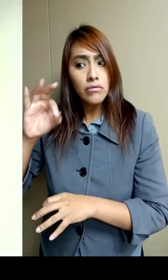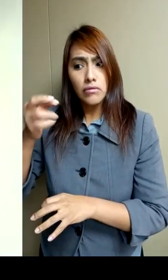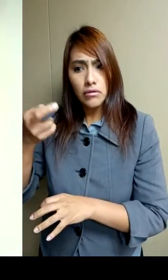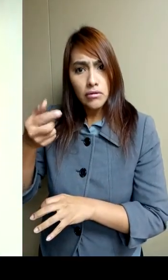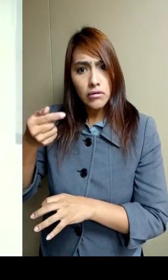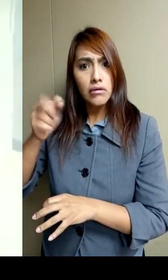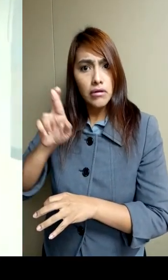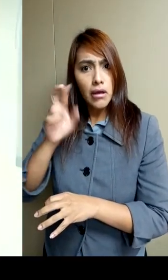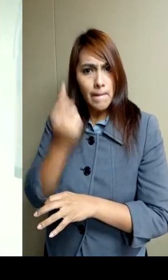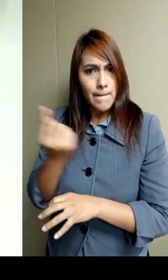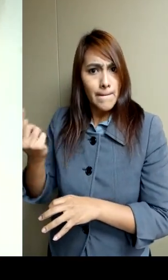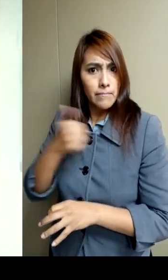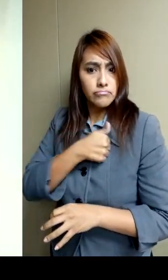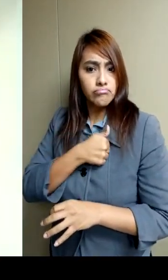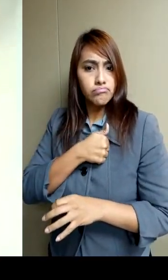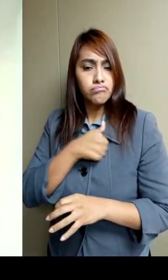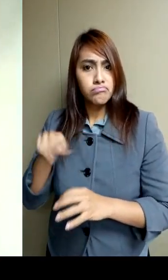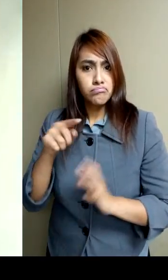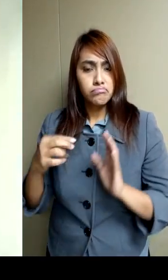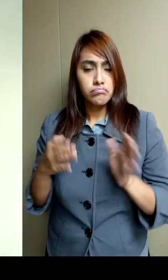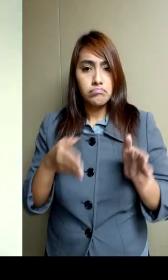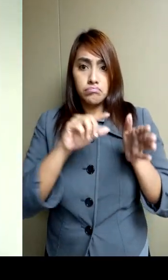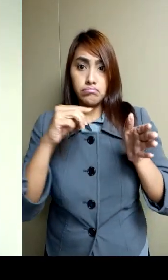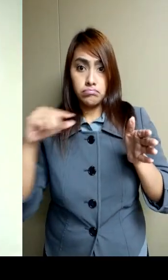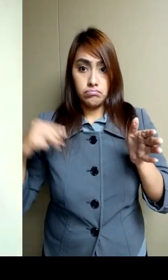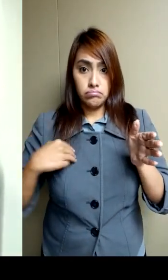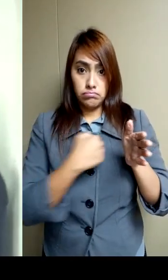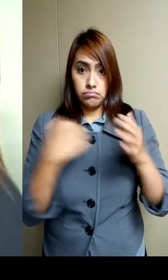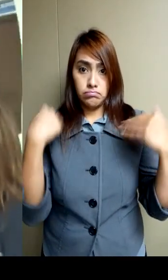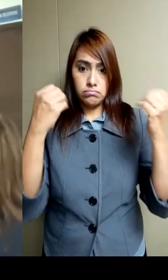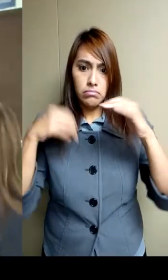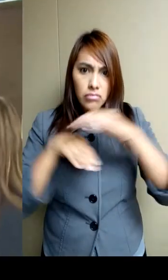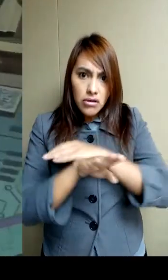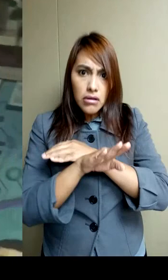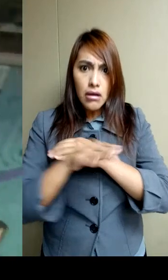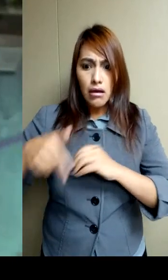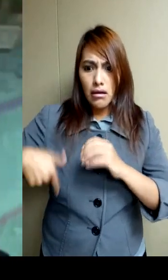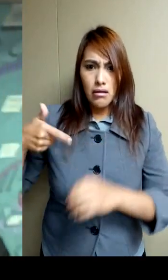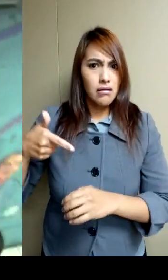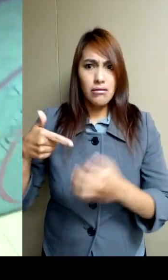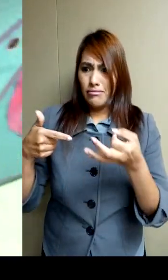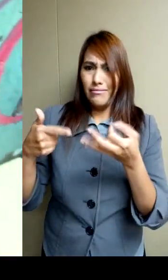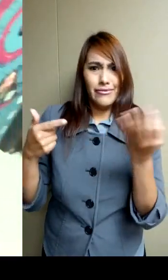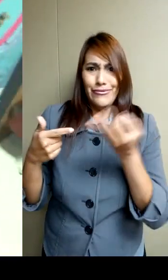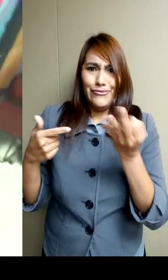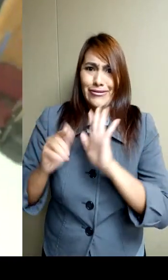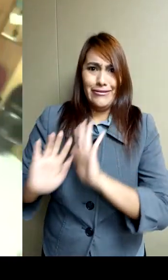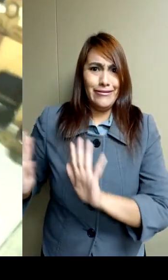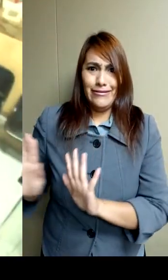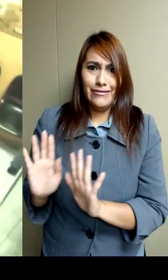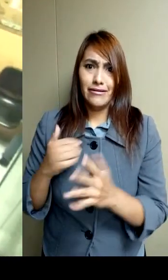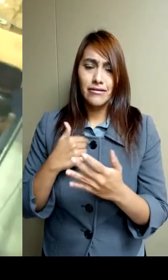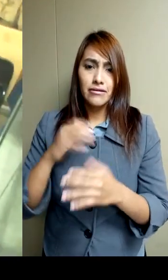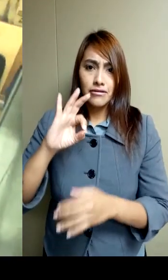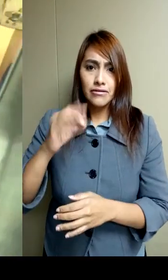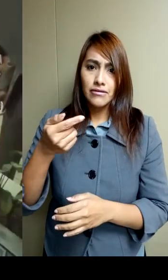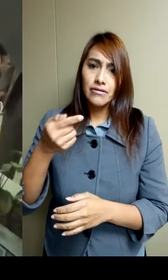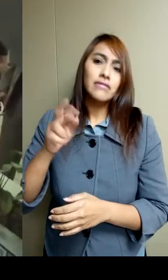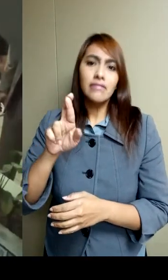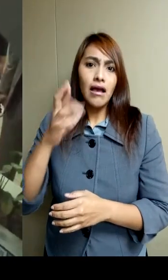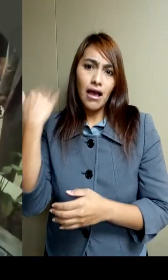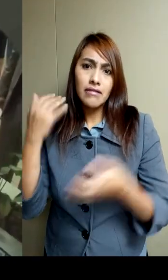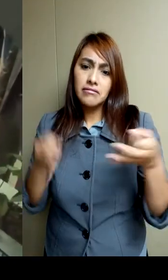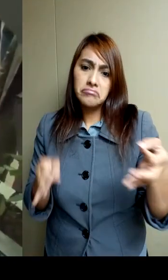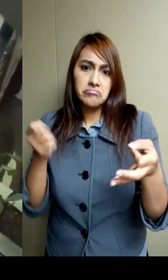algunos de los fiscales que ingresaron al ministerio de salud iban armados algo que era innecesario opinar guetta si la fiscalía